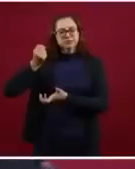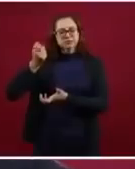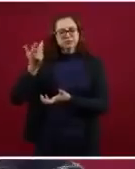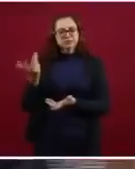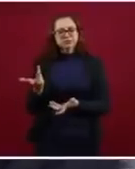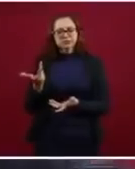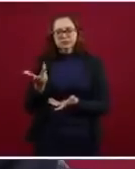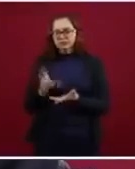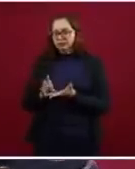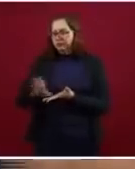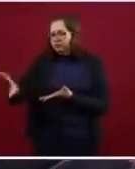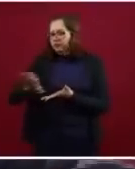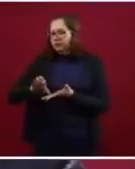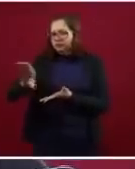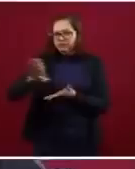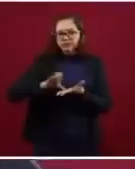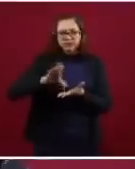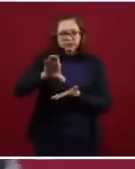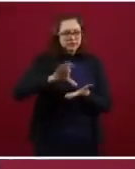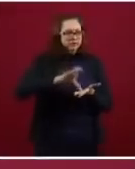y a repartir